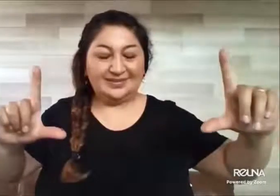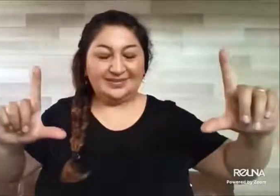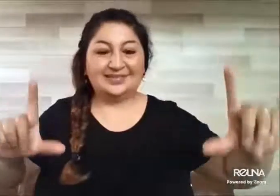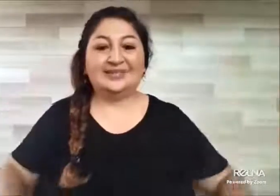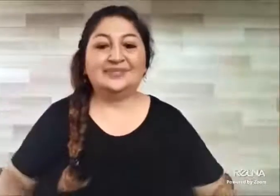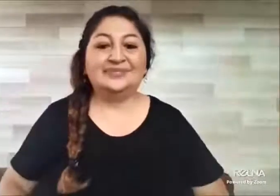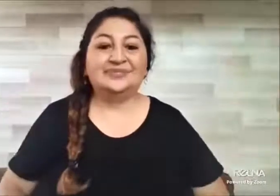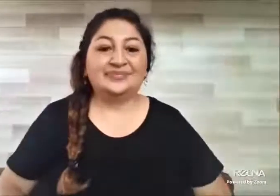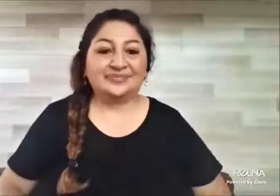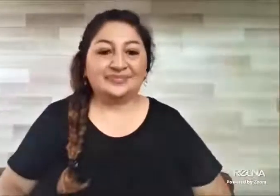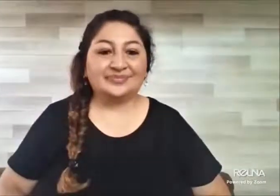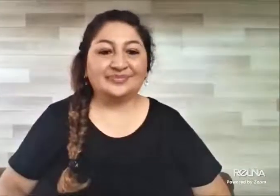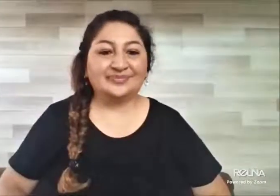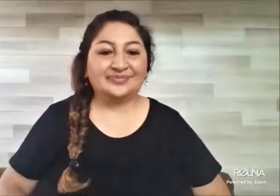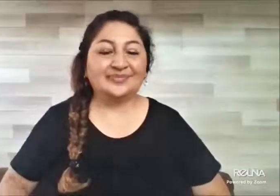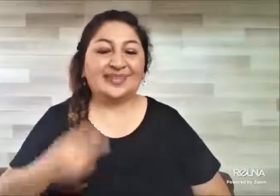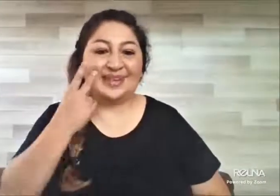cerrar.